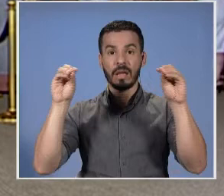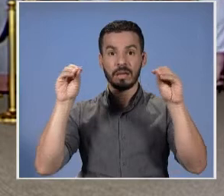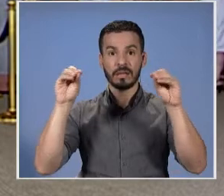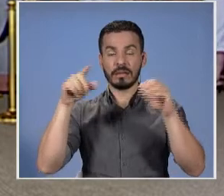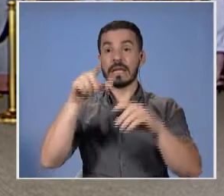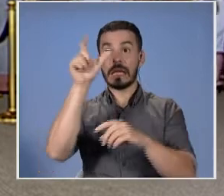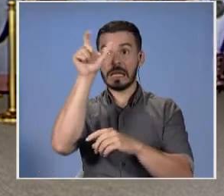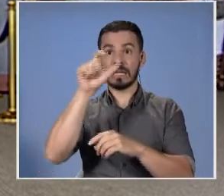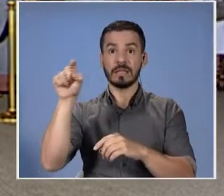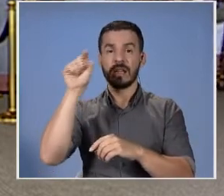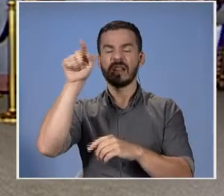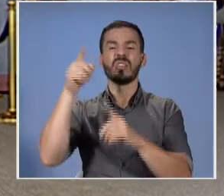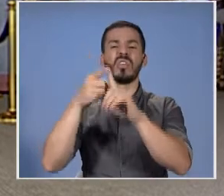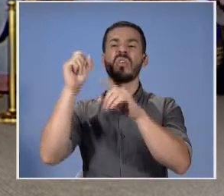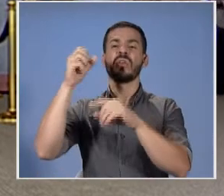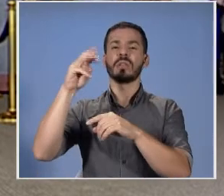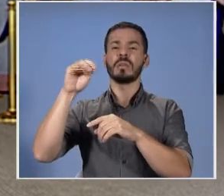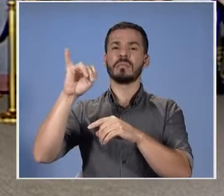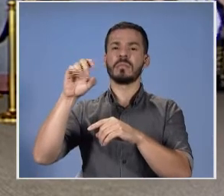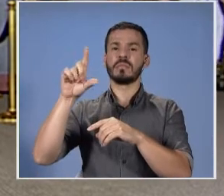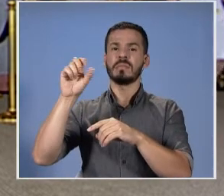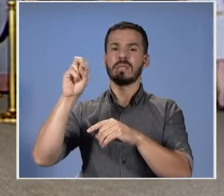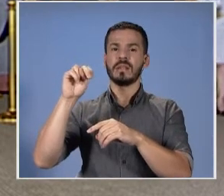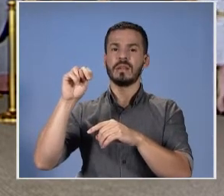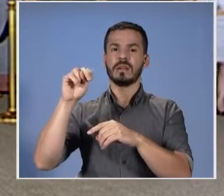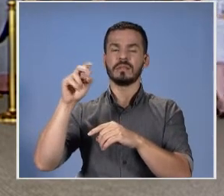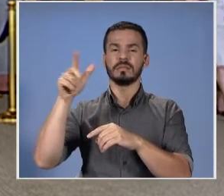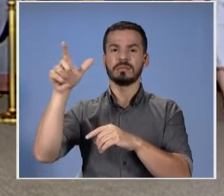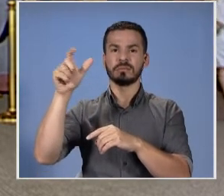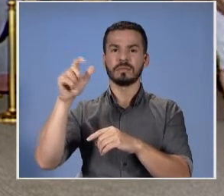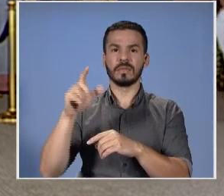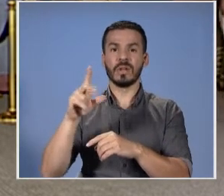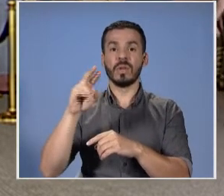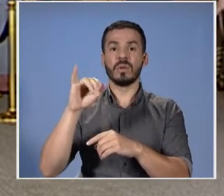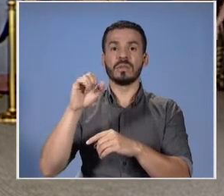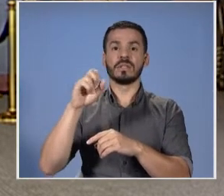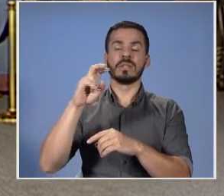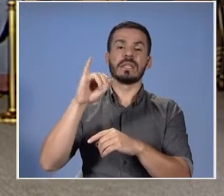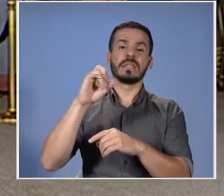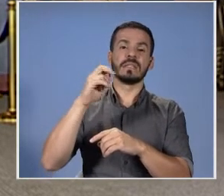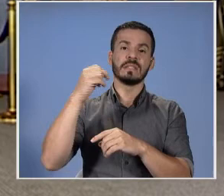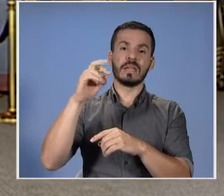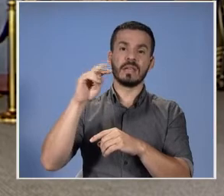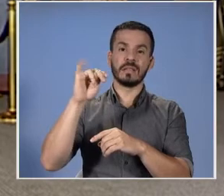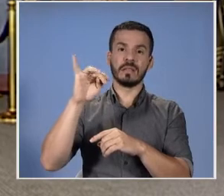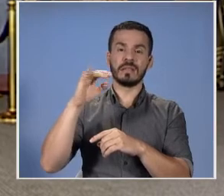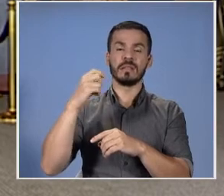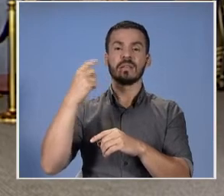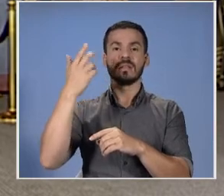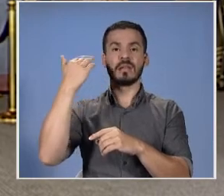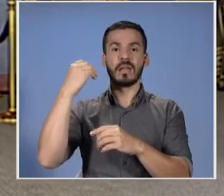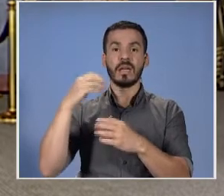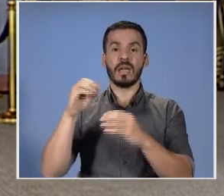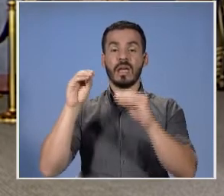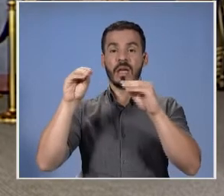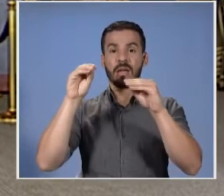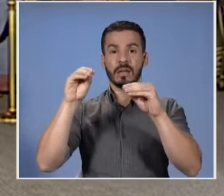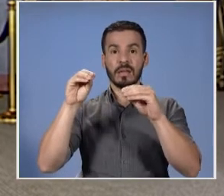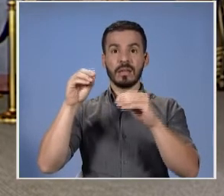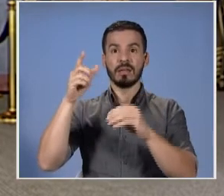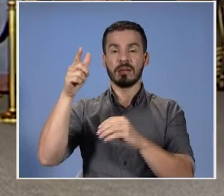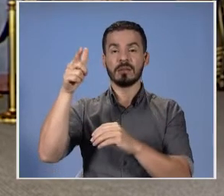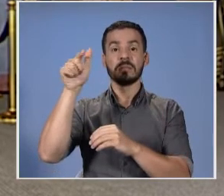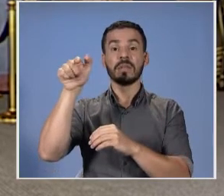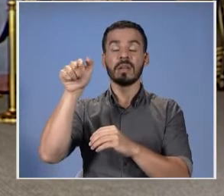también, son de Milán. Las del cielo de acá son del artista milanés Vespasiano Vignami, quien era de la Academia de Brera, de las academias más prestigiosas de